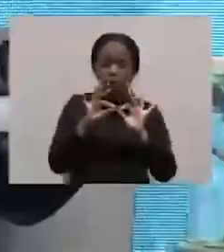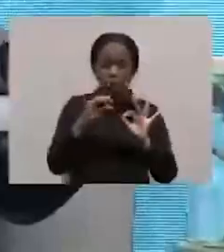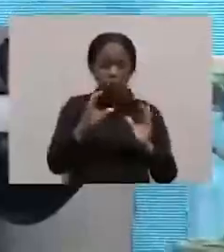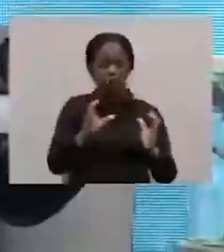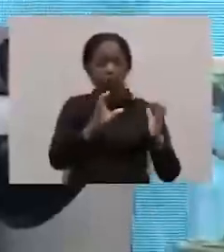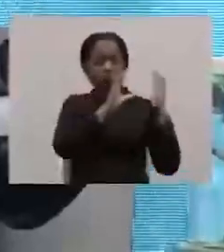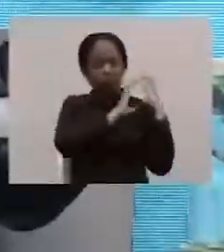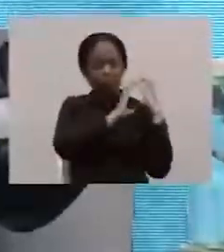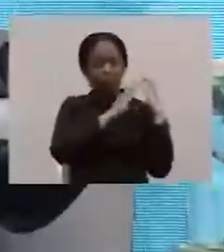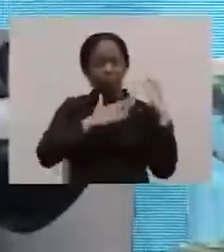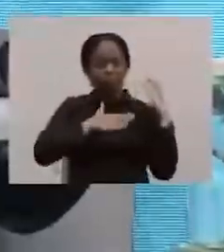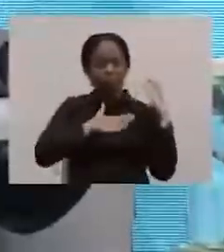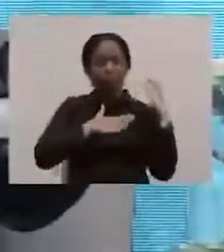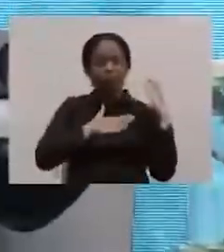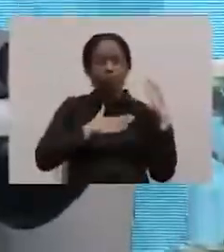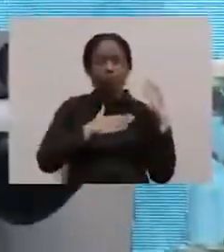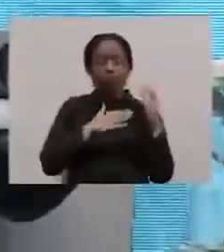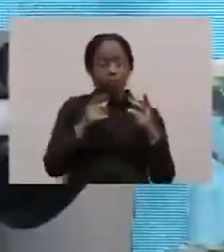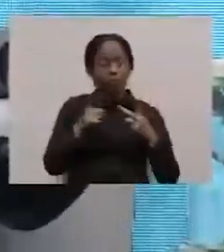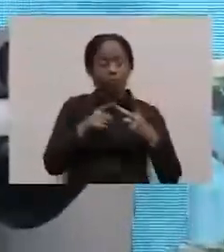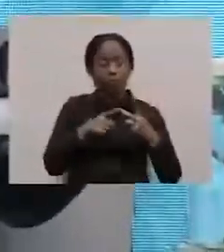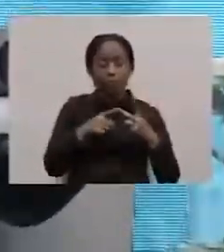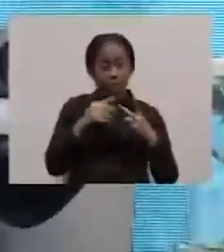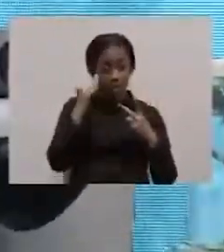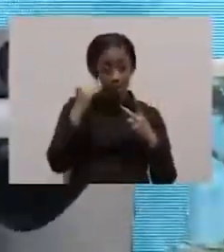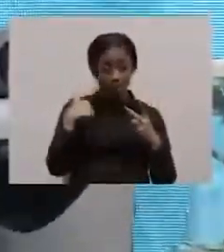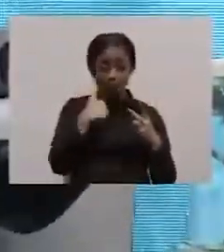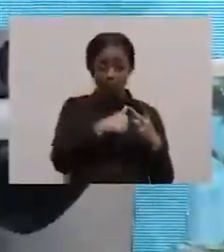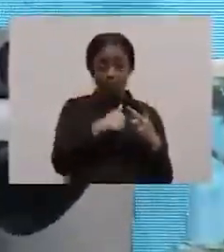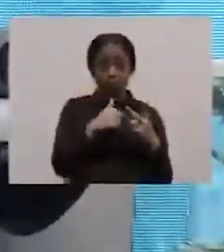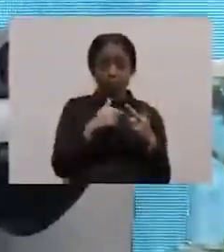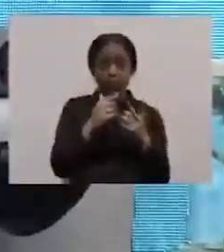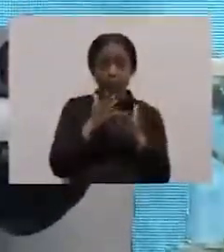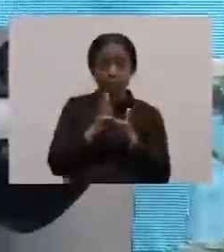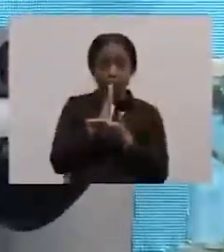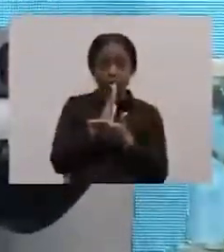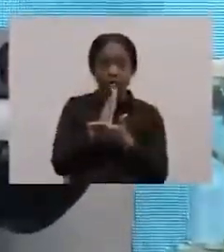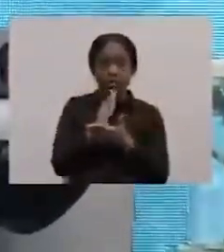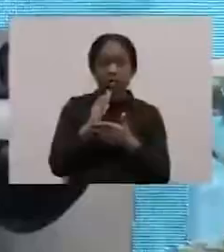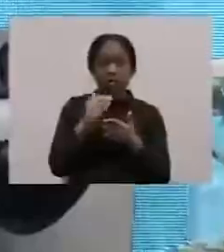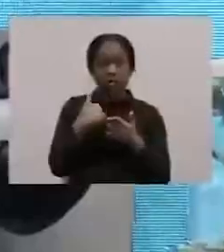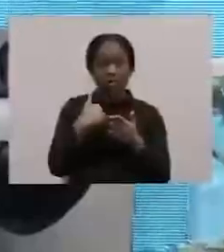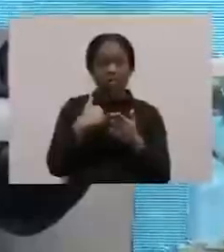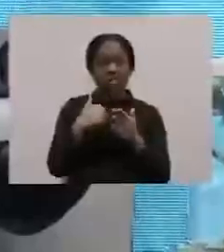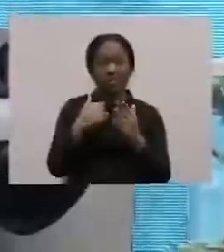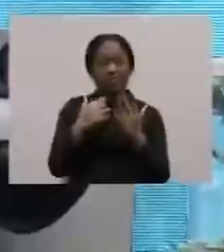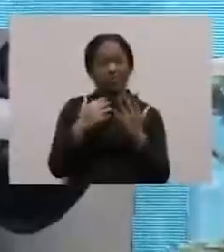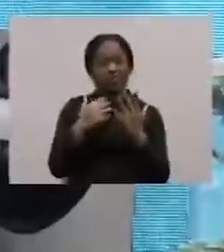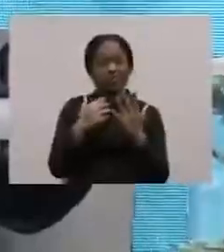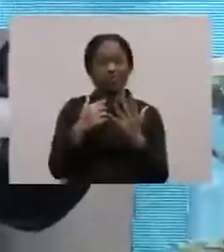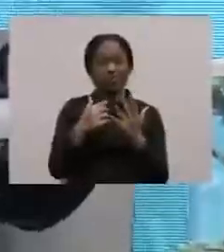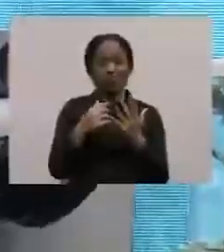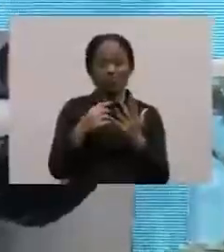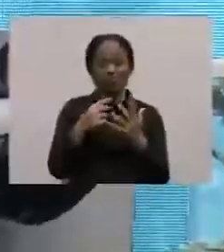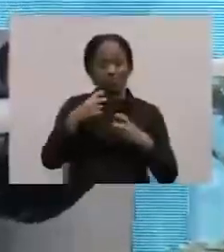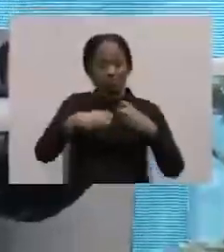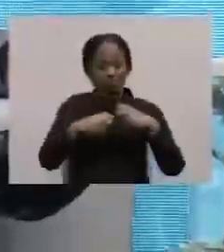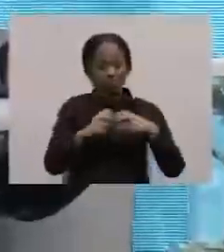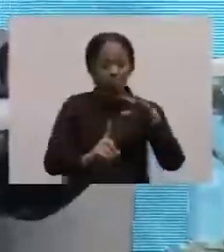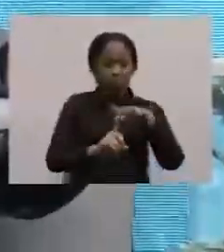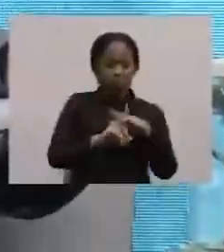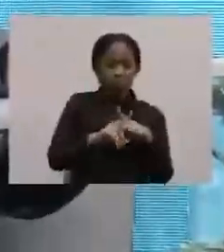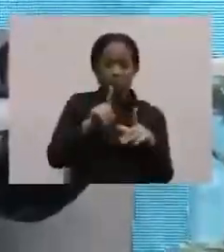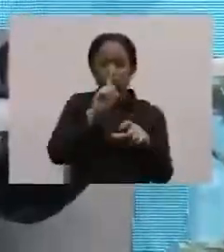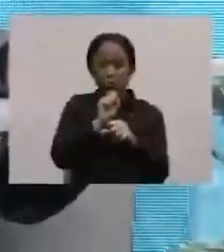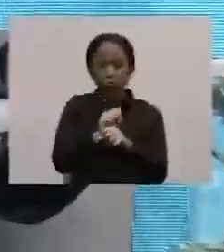responsabilidad. Segundo, saber que cuando nosotros le violamos un derecho al otro, tiene consecuencias, y el mal utilizar los medios a